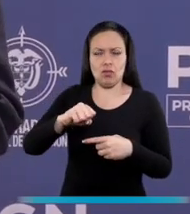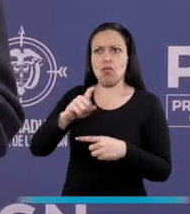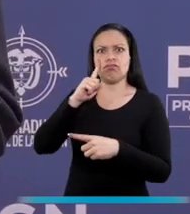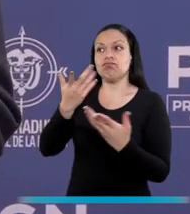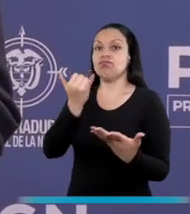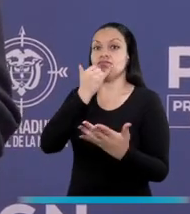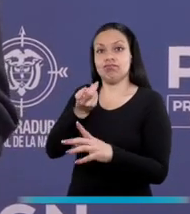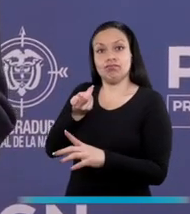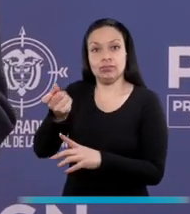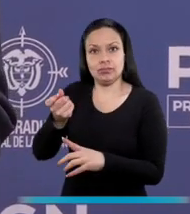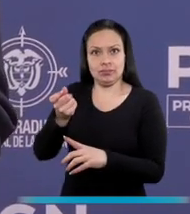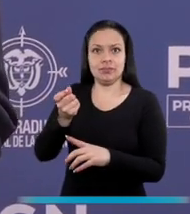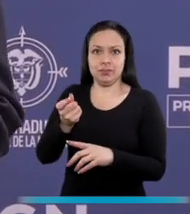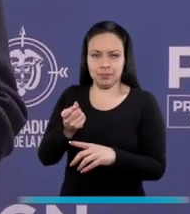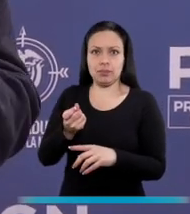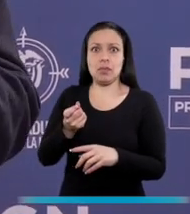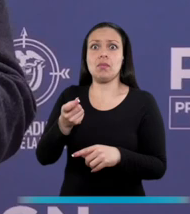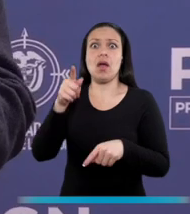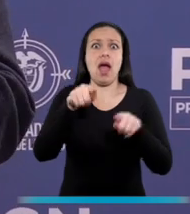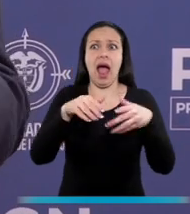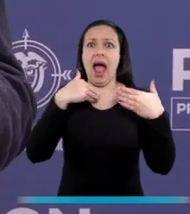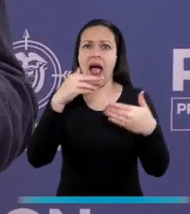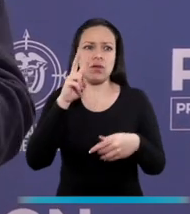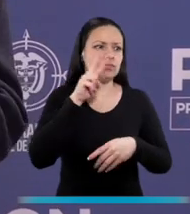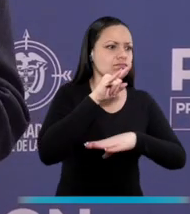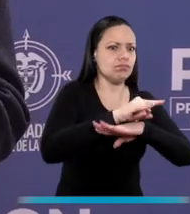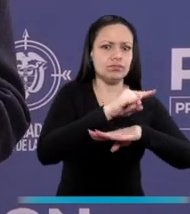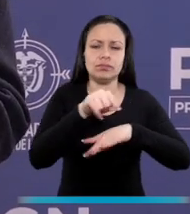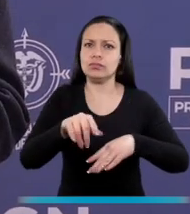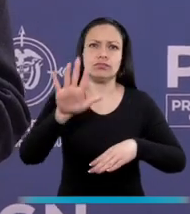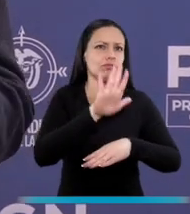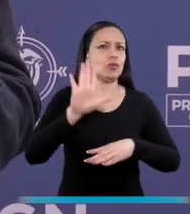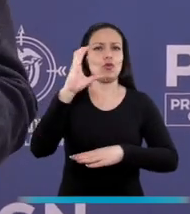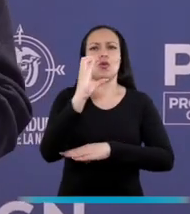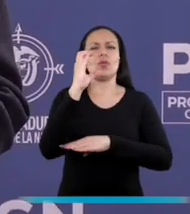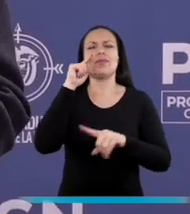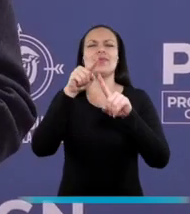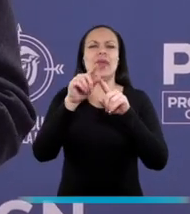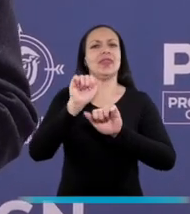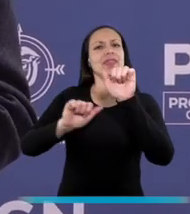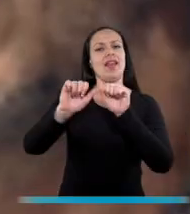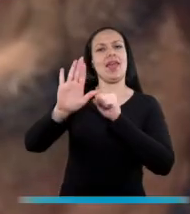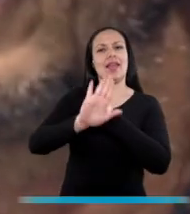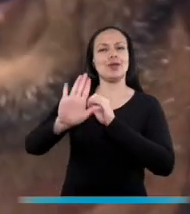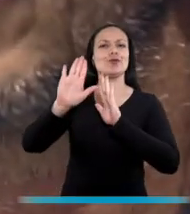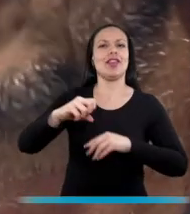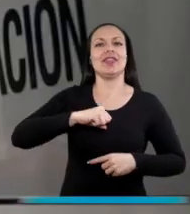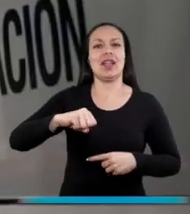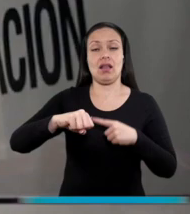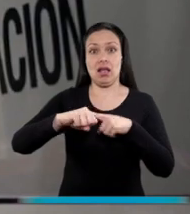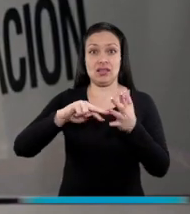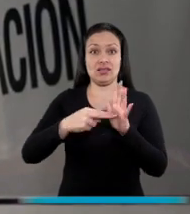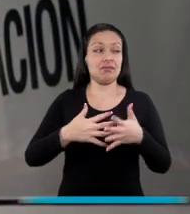a los funcionarios públicos que cometen faltas y de intervenir en todos los procesos judiciales de colombia defendiendo los derechos de los colombianos por eso es una